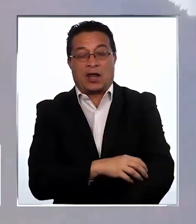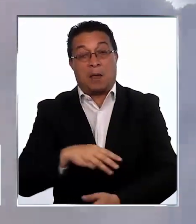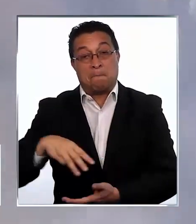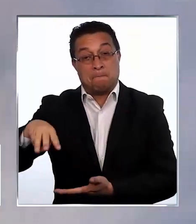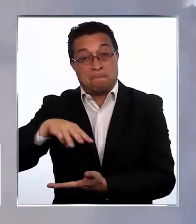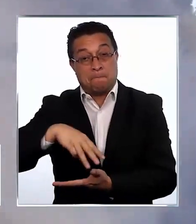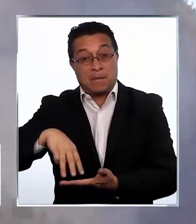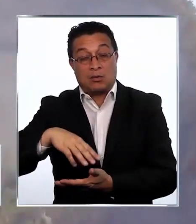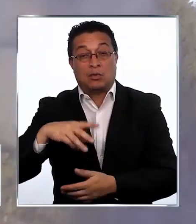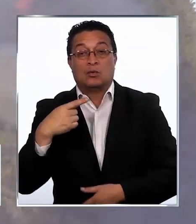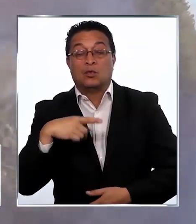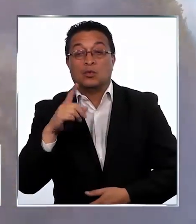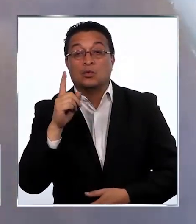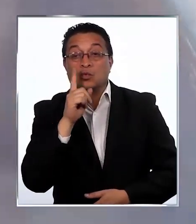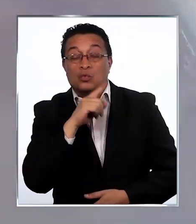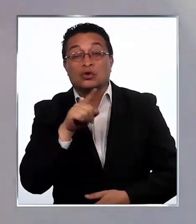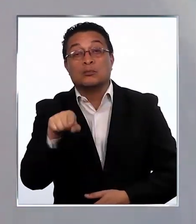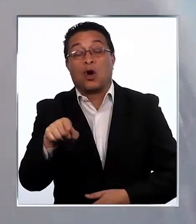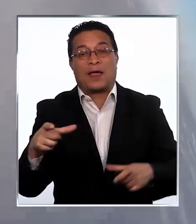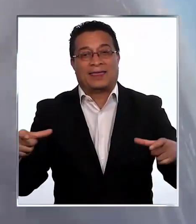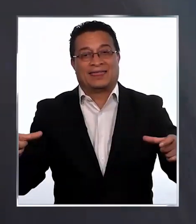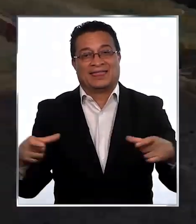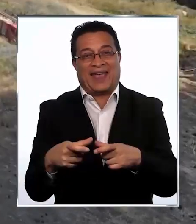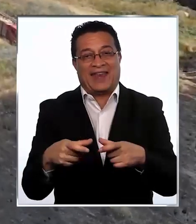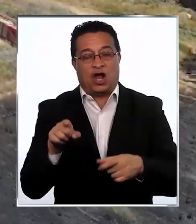En el Maule, el último fue en Teno.